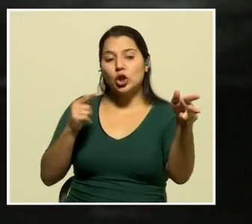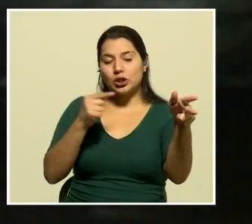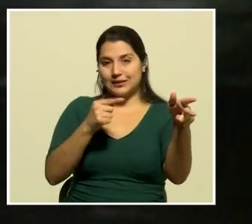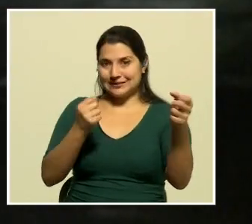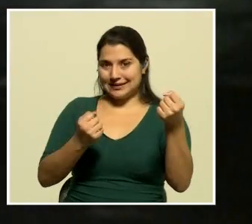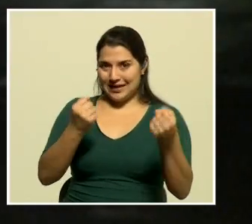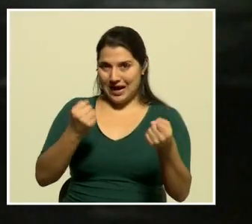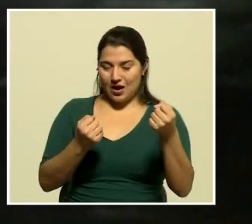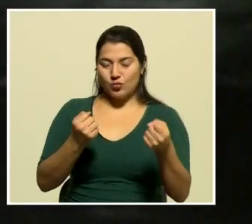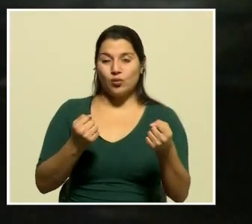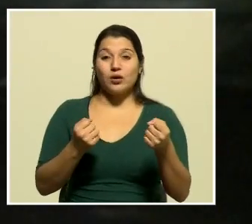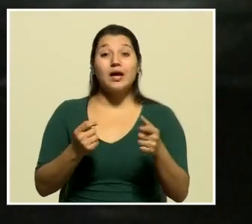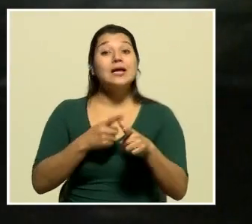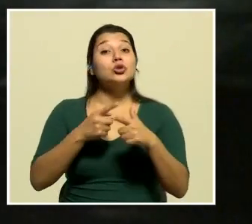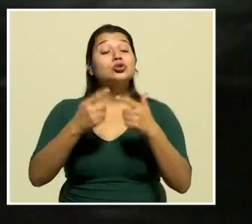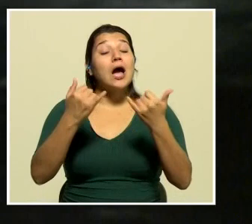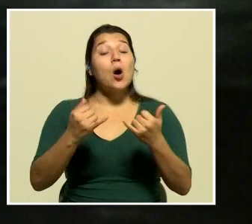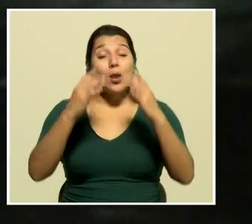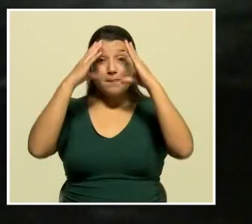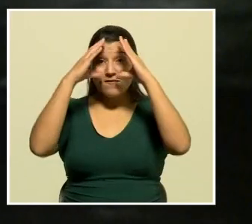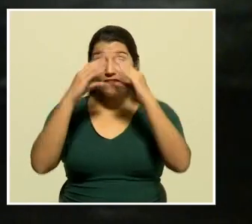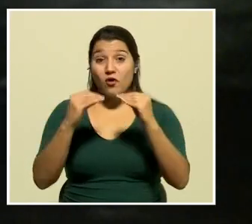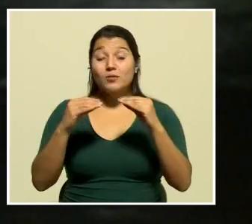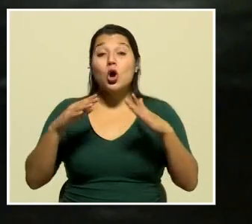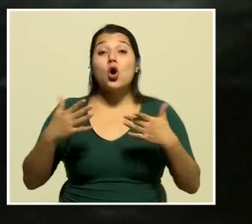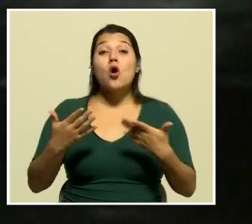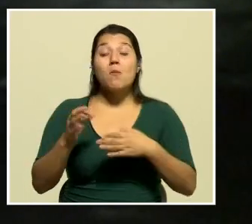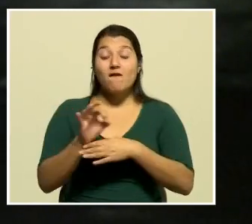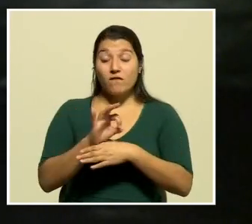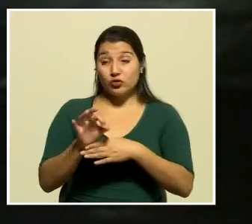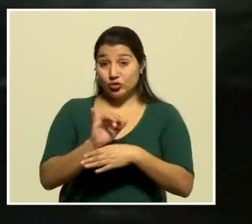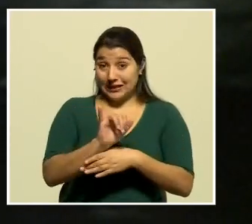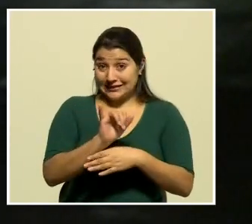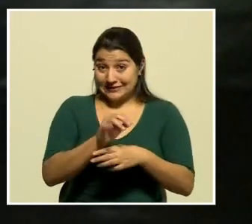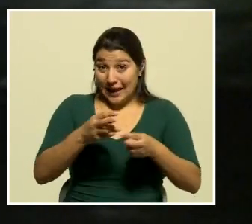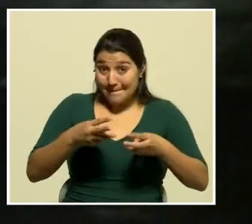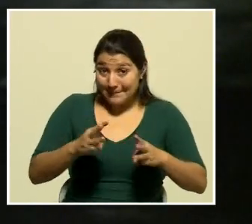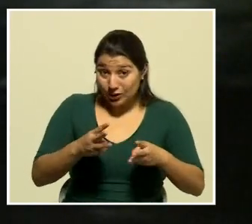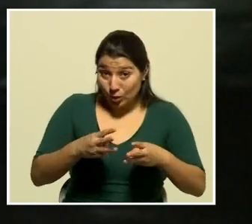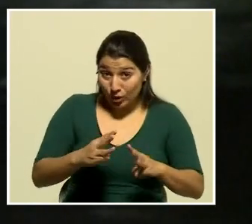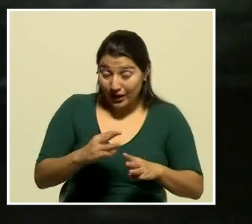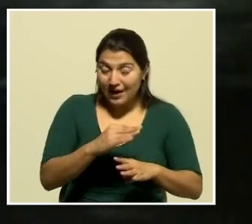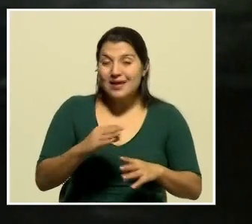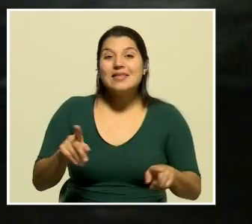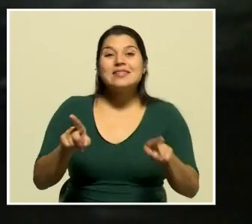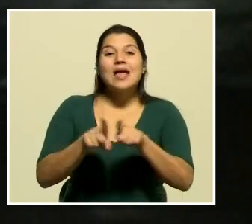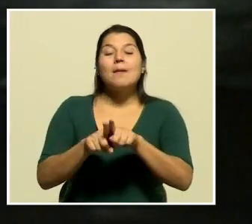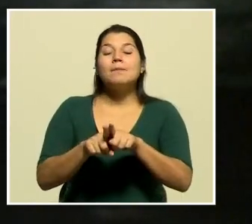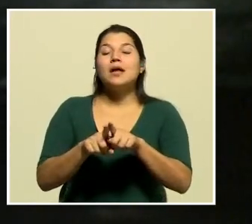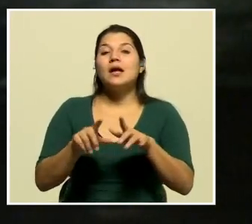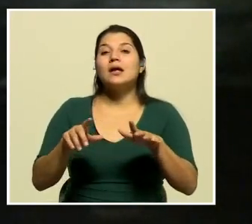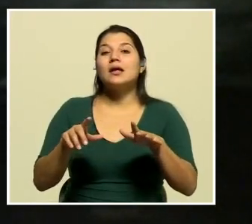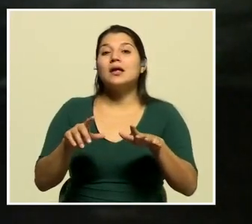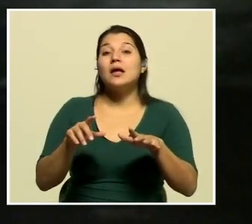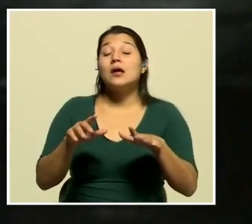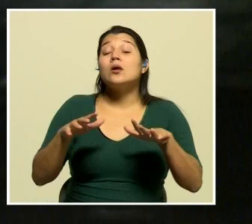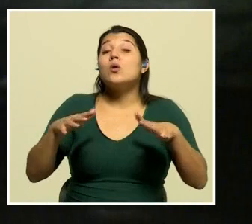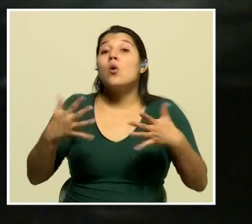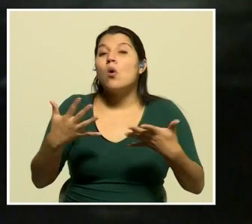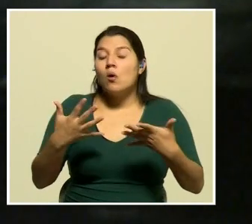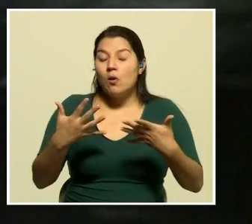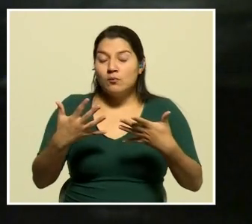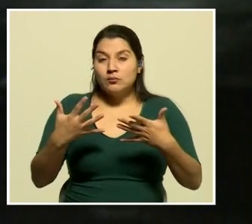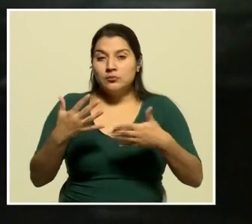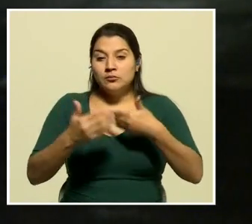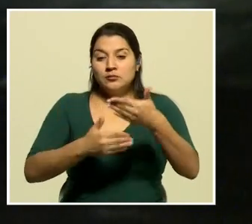esta nota, donde les detallamos cómo es que va a funcionar este mecanismo y también lo que va a ser el paso de estos transportistas por